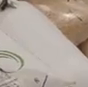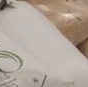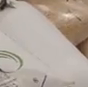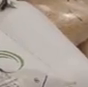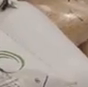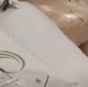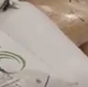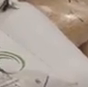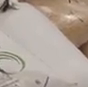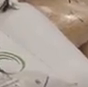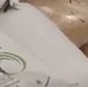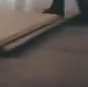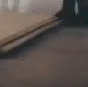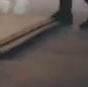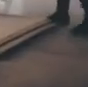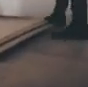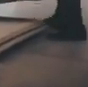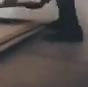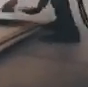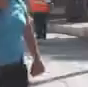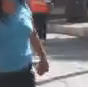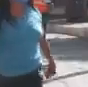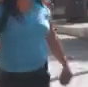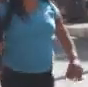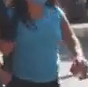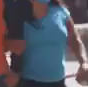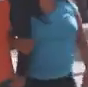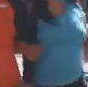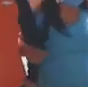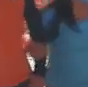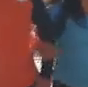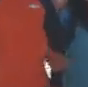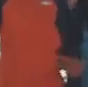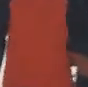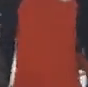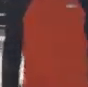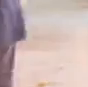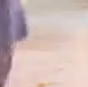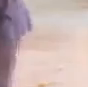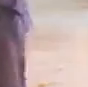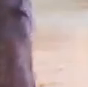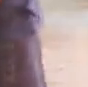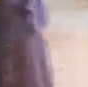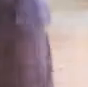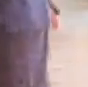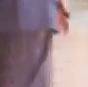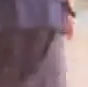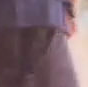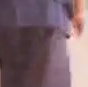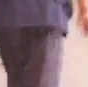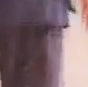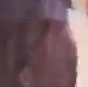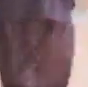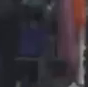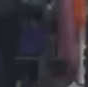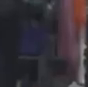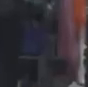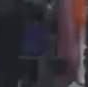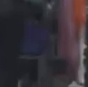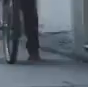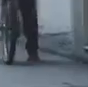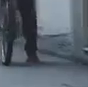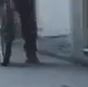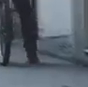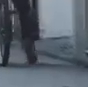alimentación escolar estamos trabajando por ti para apoyar en esta crisis del cobi 19 ayudanos tú